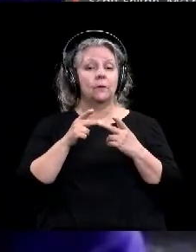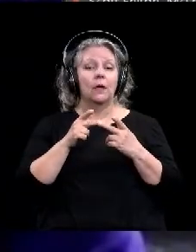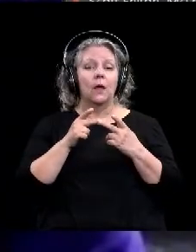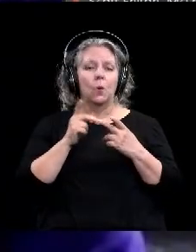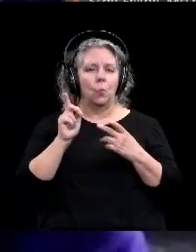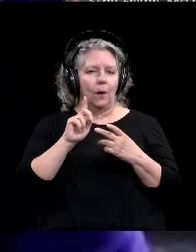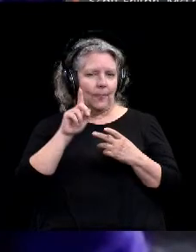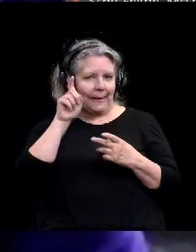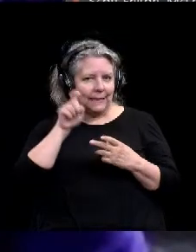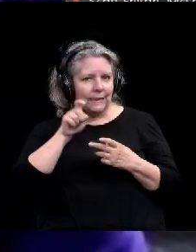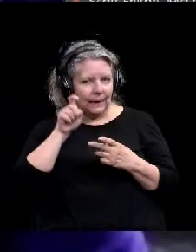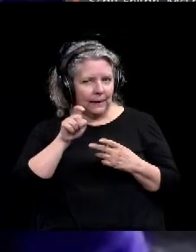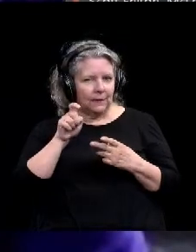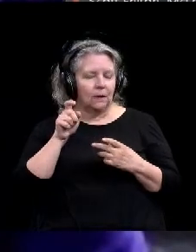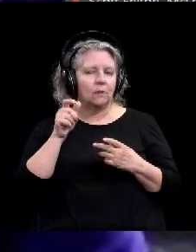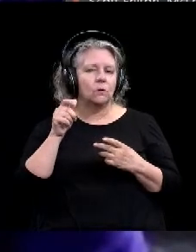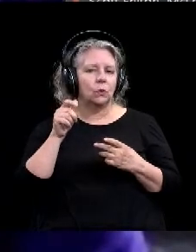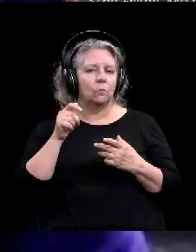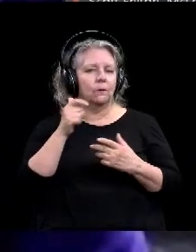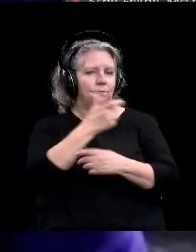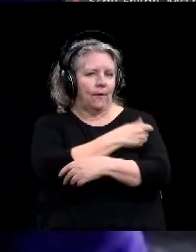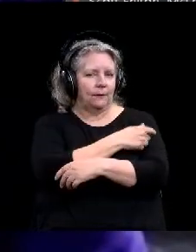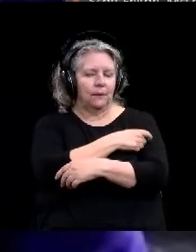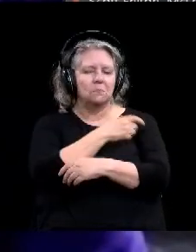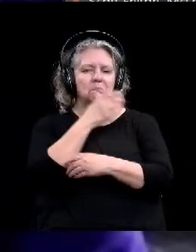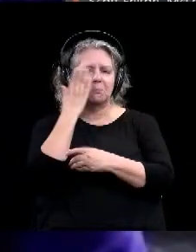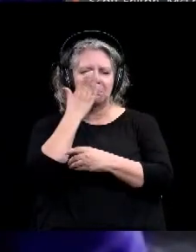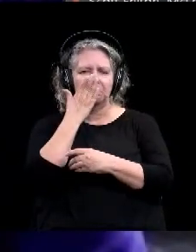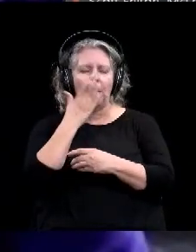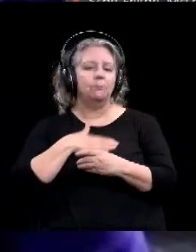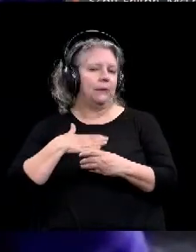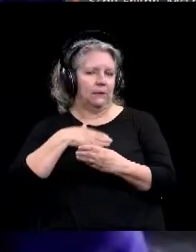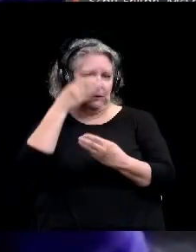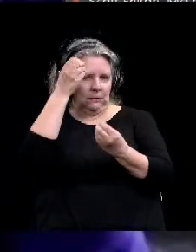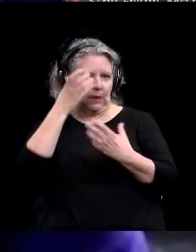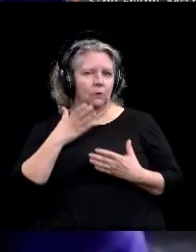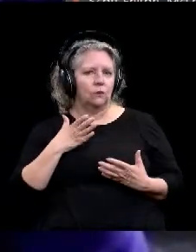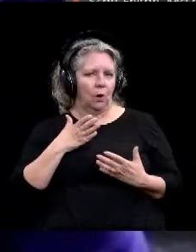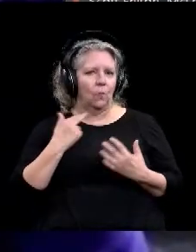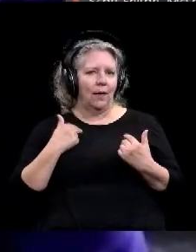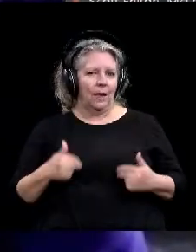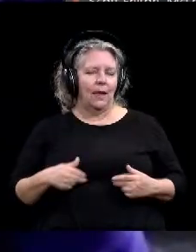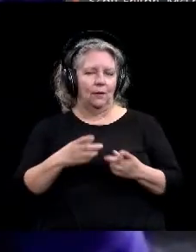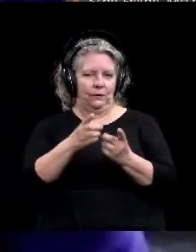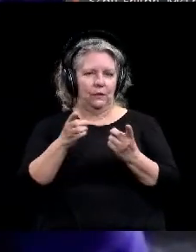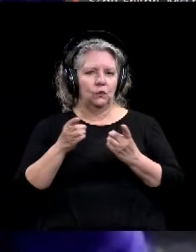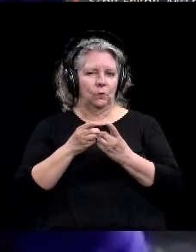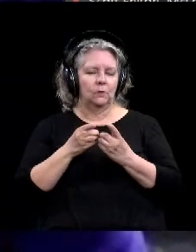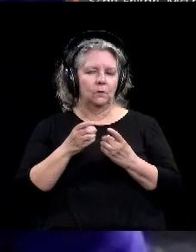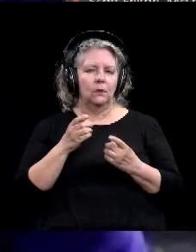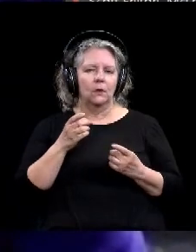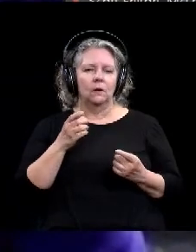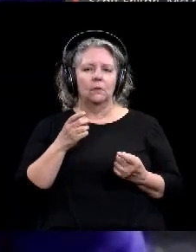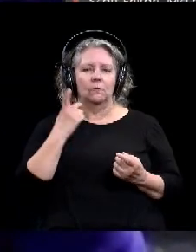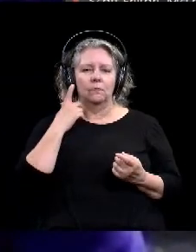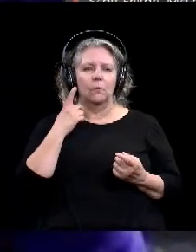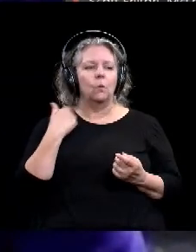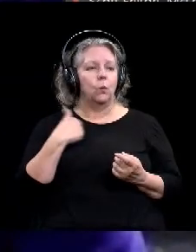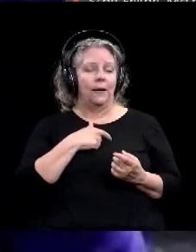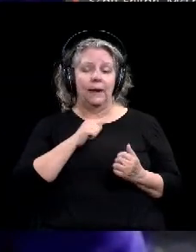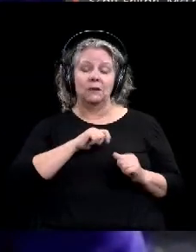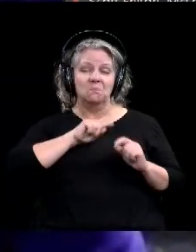avisarnos y que podamos dar estas vacunas en esa área y afuera de la ciudad vamos a estar dando estas